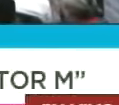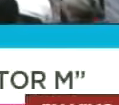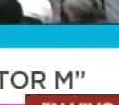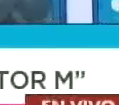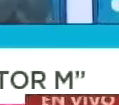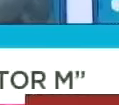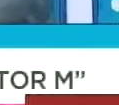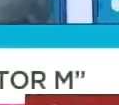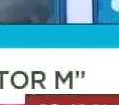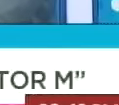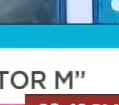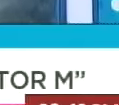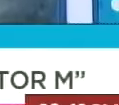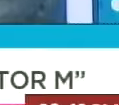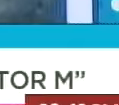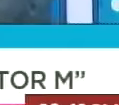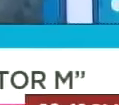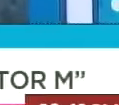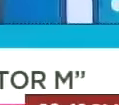Vamos pa'lante.